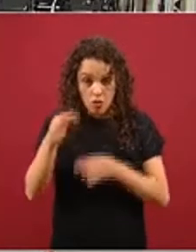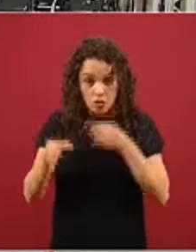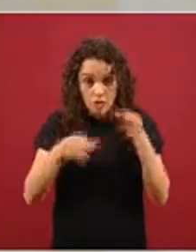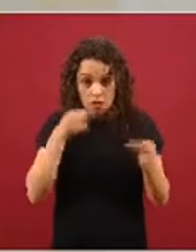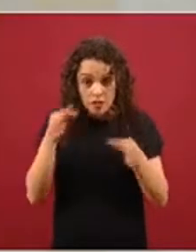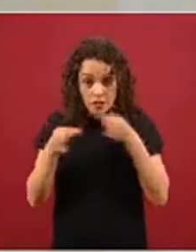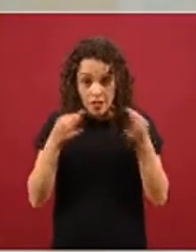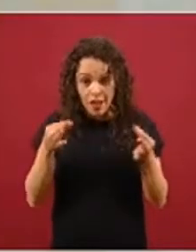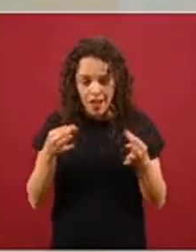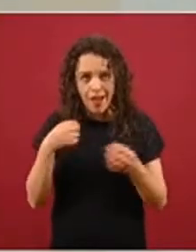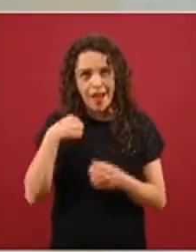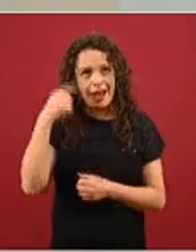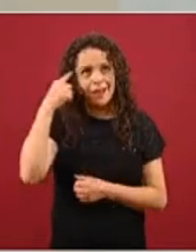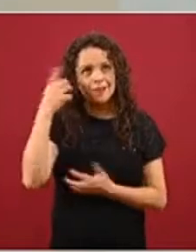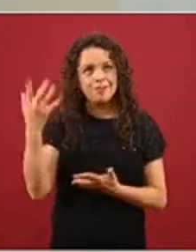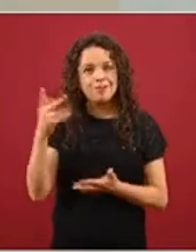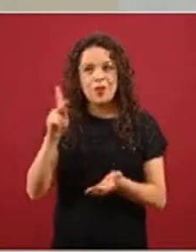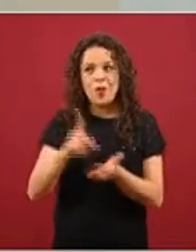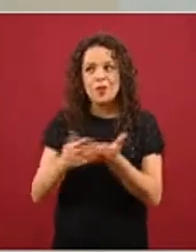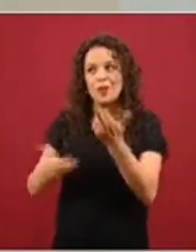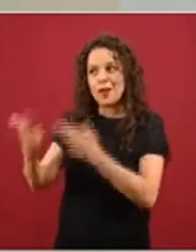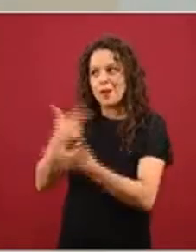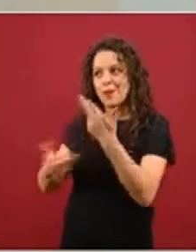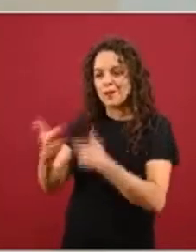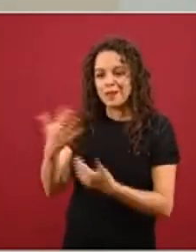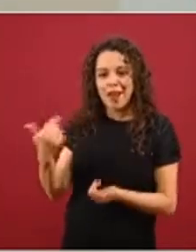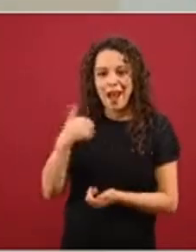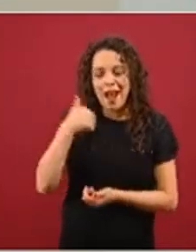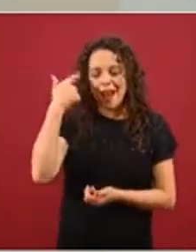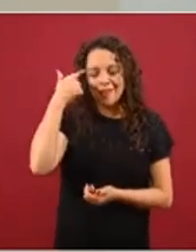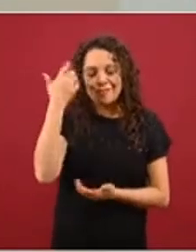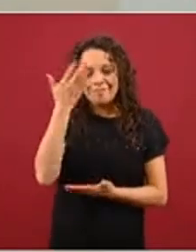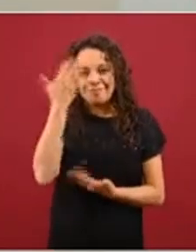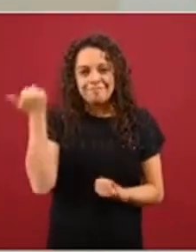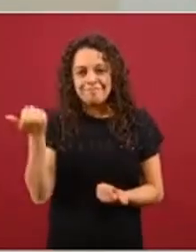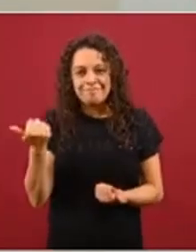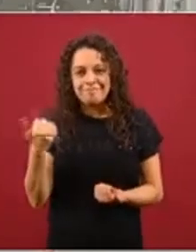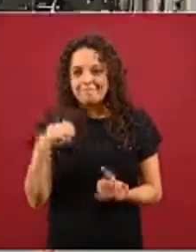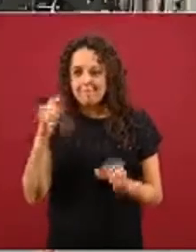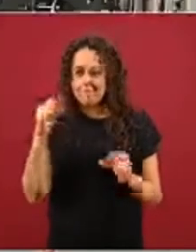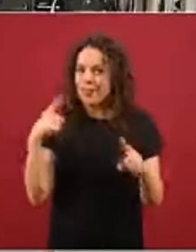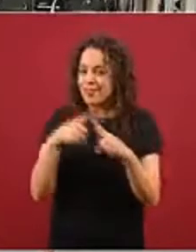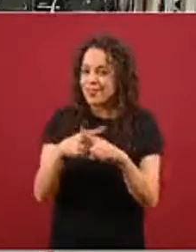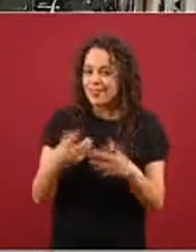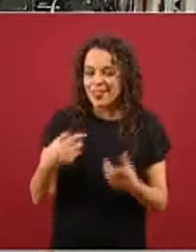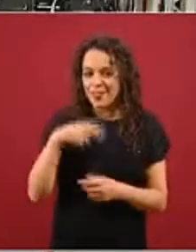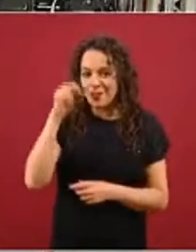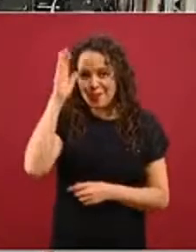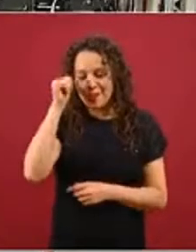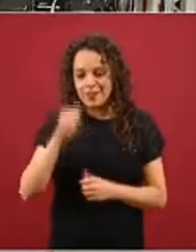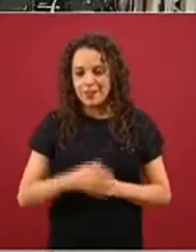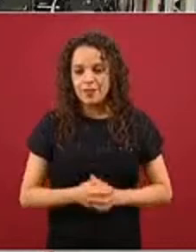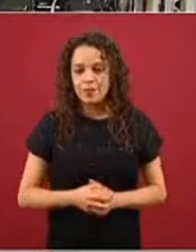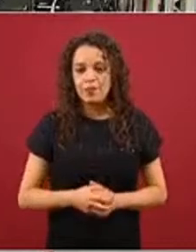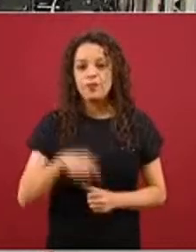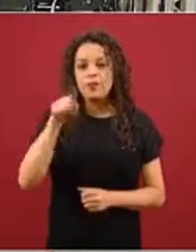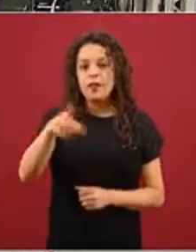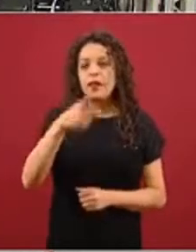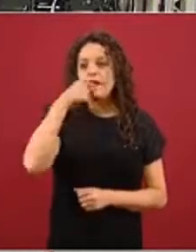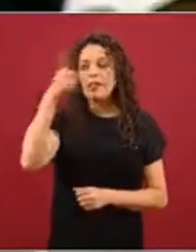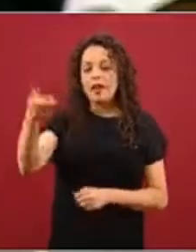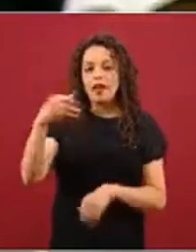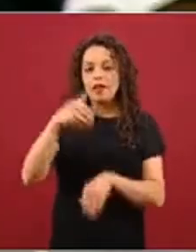Corre videotape, regréselo. No sé exactamente. Usted estaba hablando de las cifras. Sí. De las